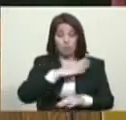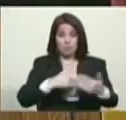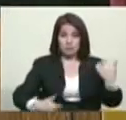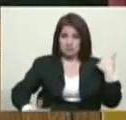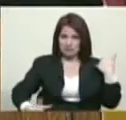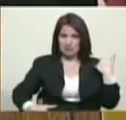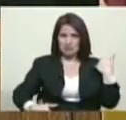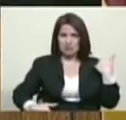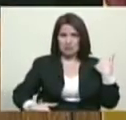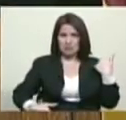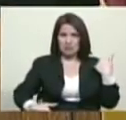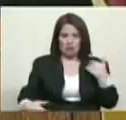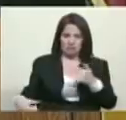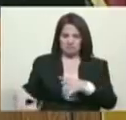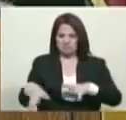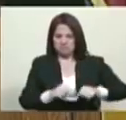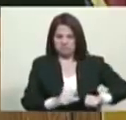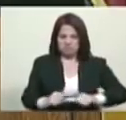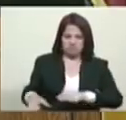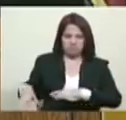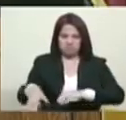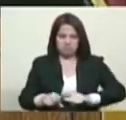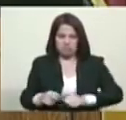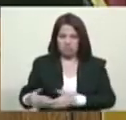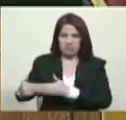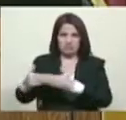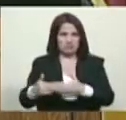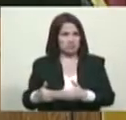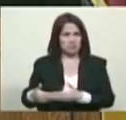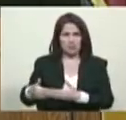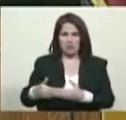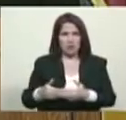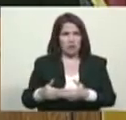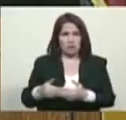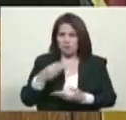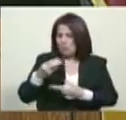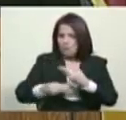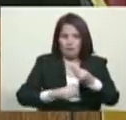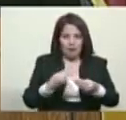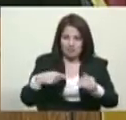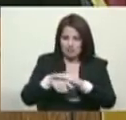que sean pro-capitalistas, pro-imperialistas, no aceptan ninguna intervención.